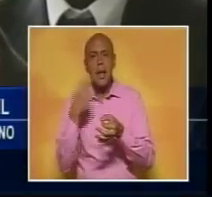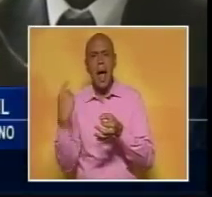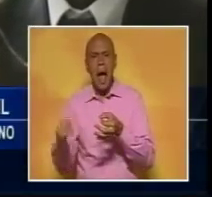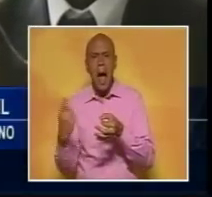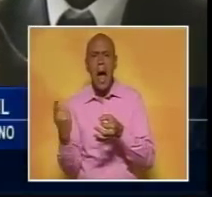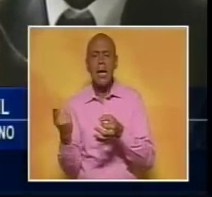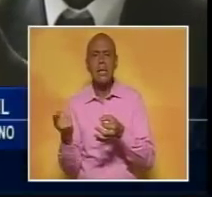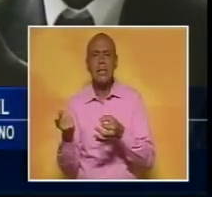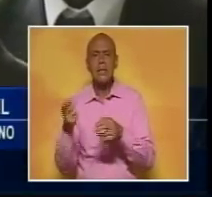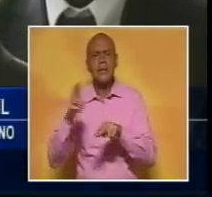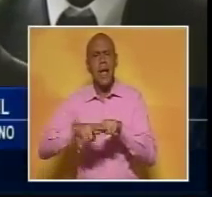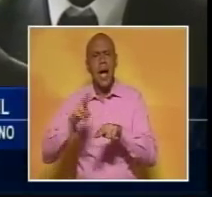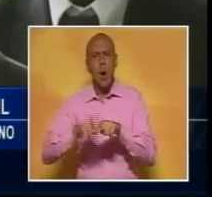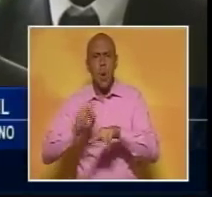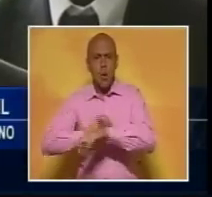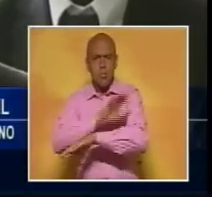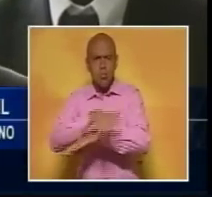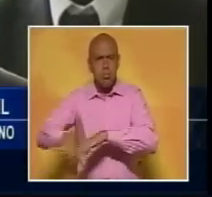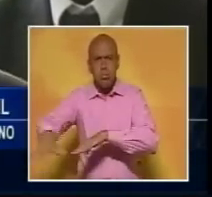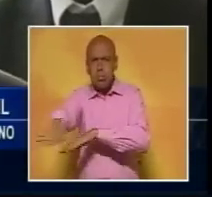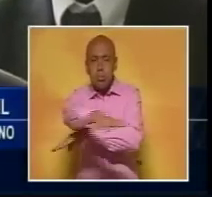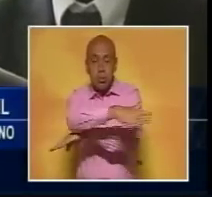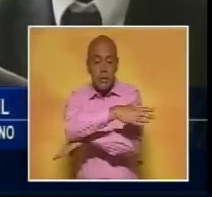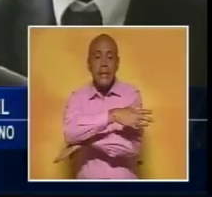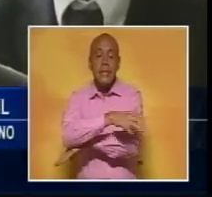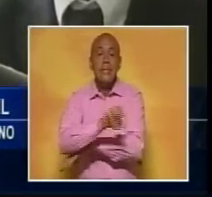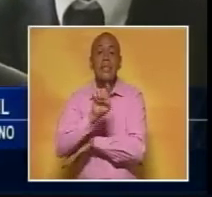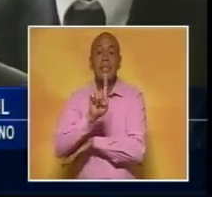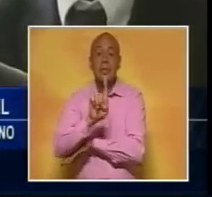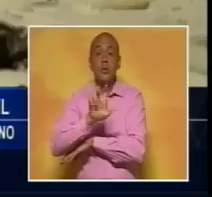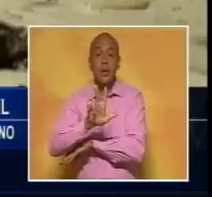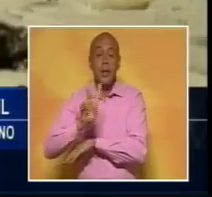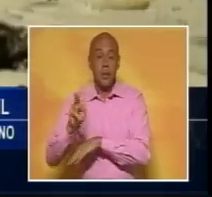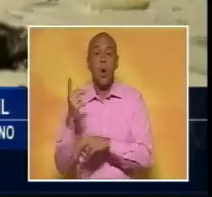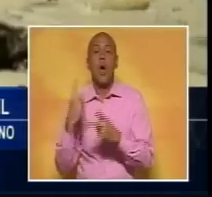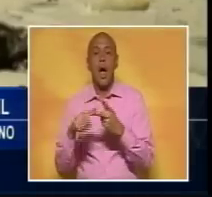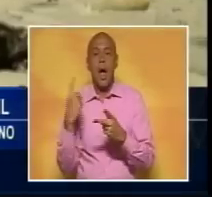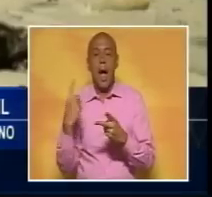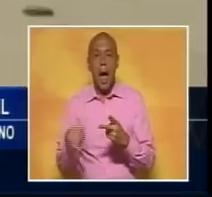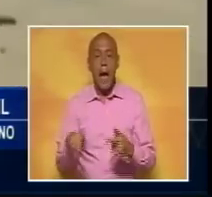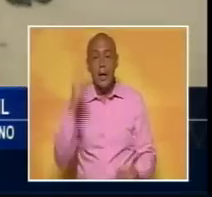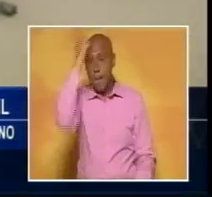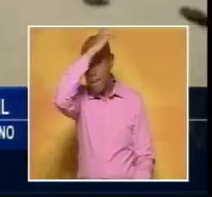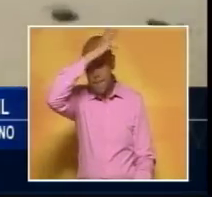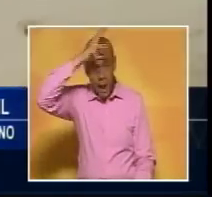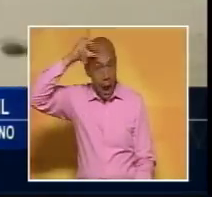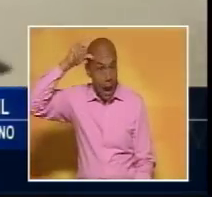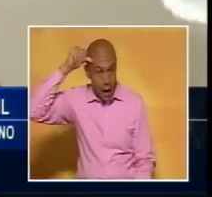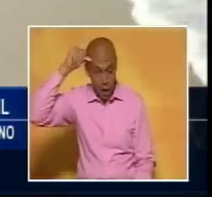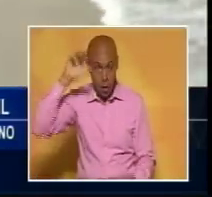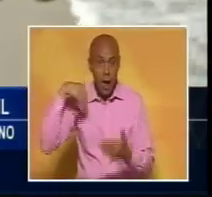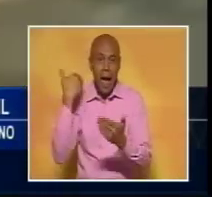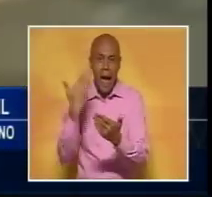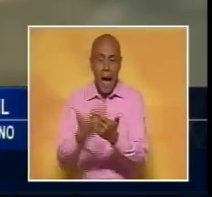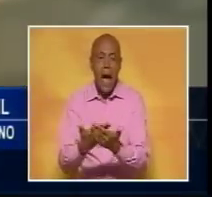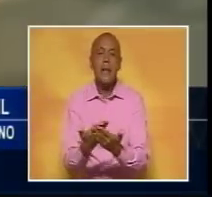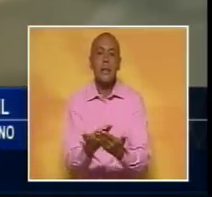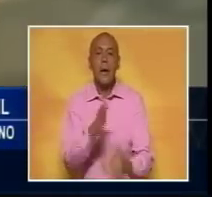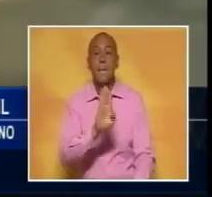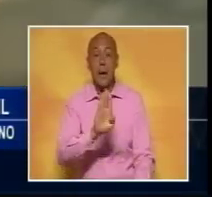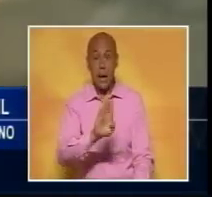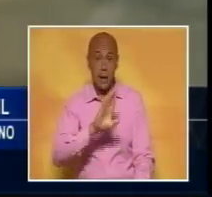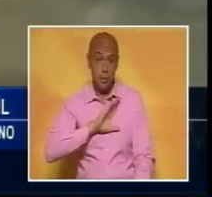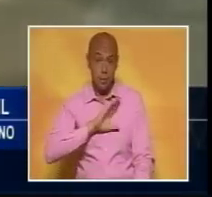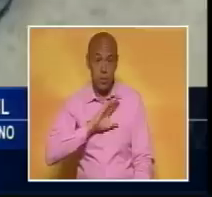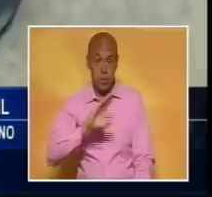crudo afectan a 132 playas de 9 estados de Maranhão hasta Bahía. Es una cuestión compleja y destacó que